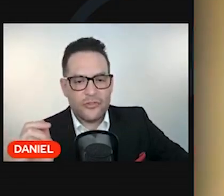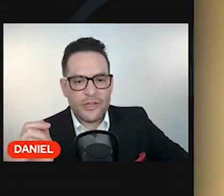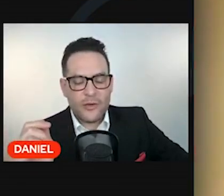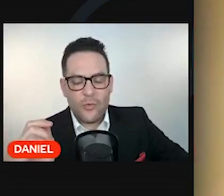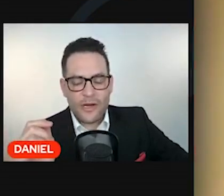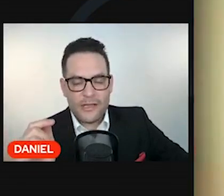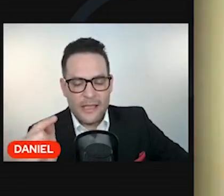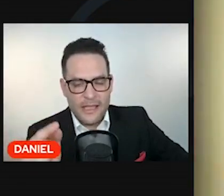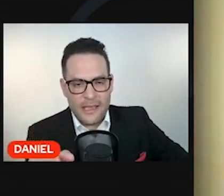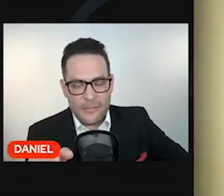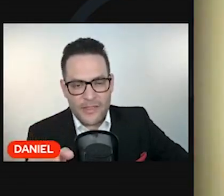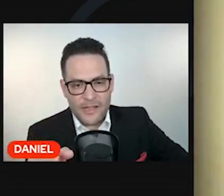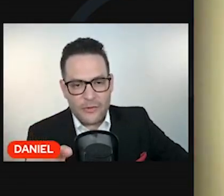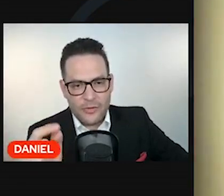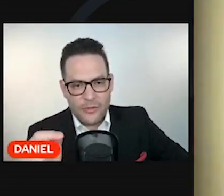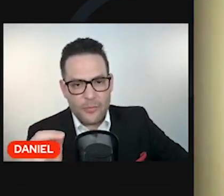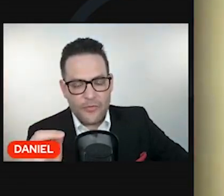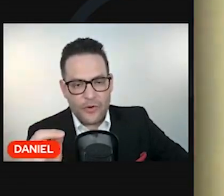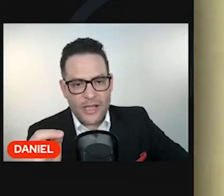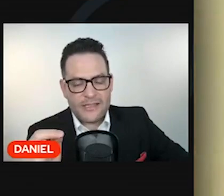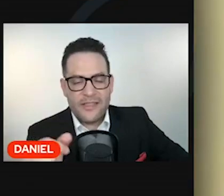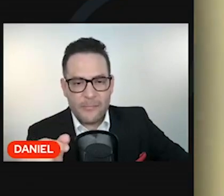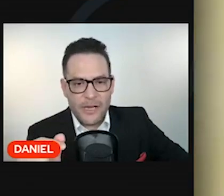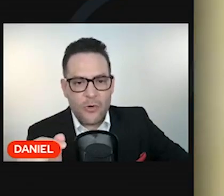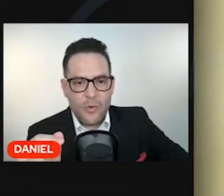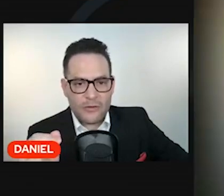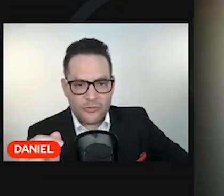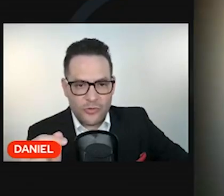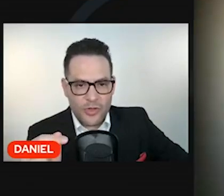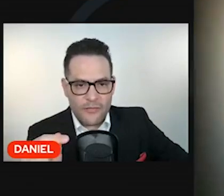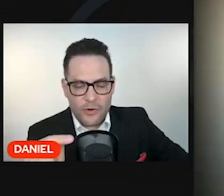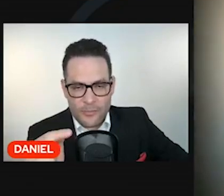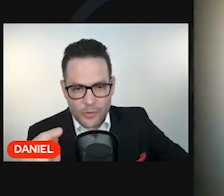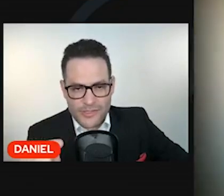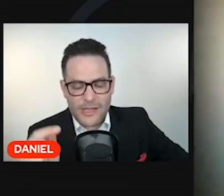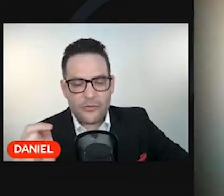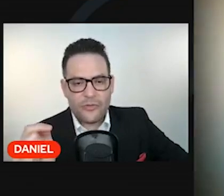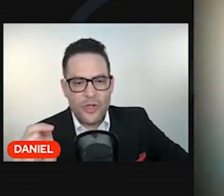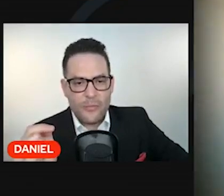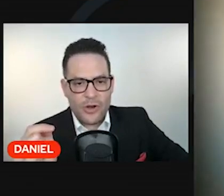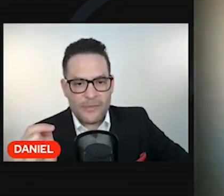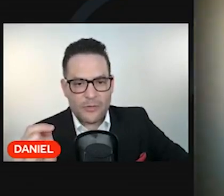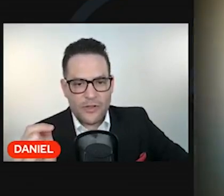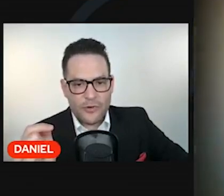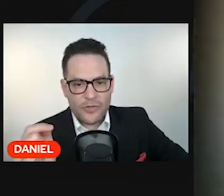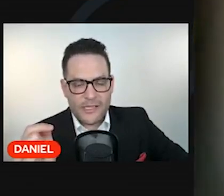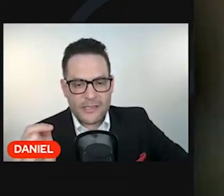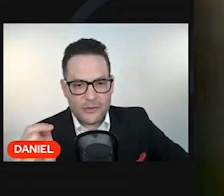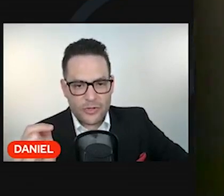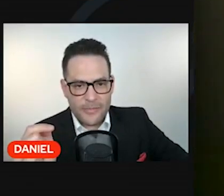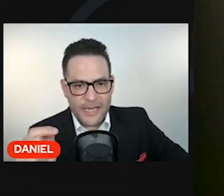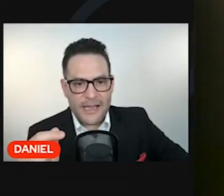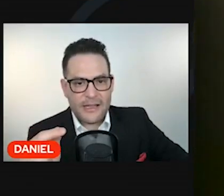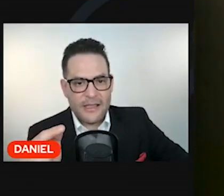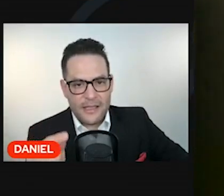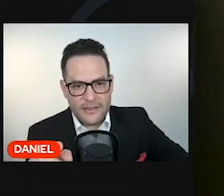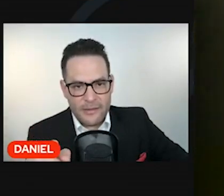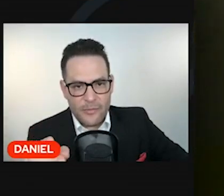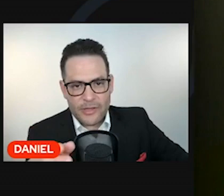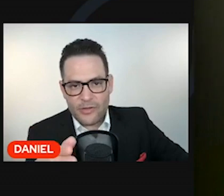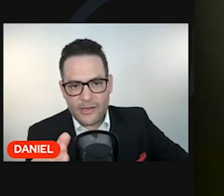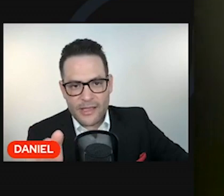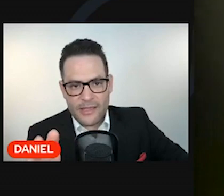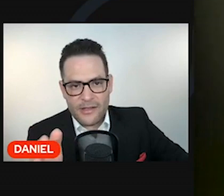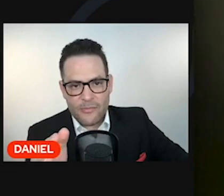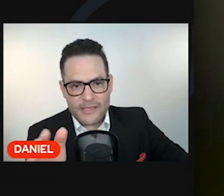la detención de esta cubana. En el mes de enero, pues fueron casi 10.000 cubanos los que fueron procesados por la patrulla fronteriza norteamericana. Este